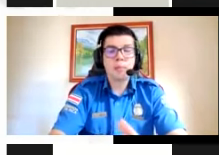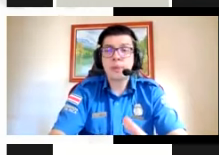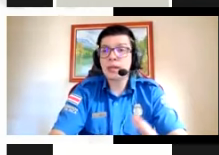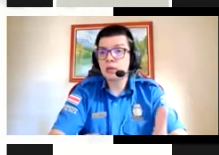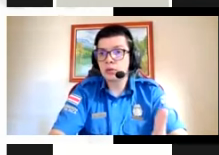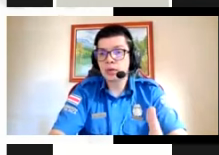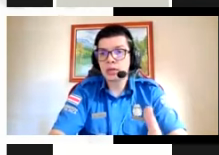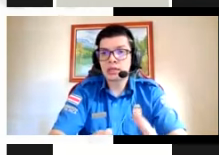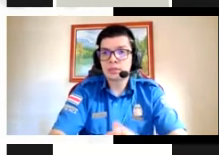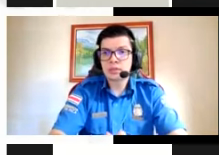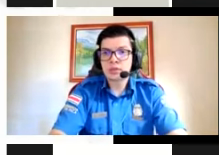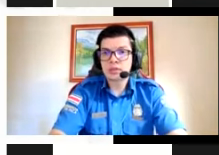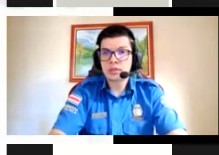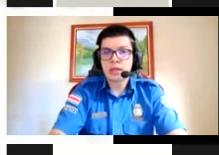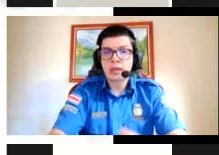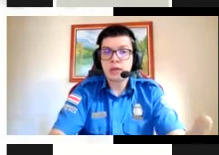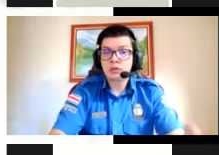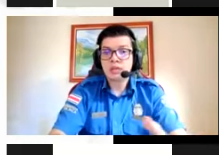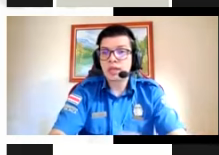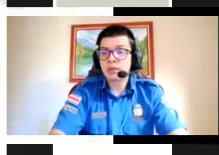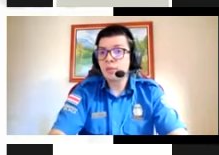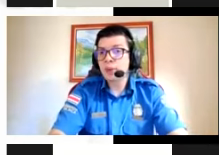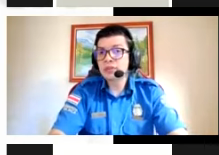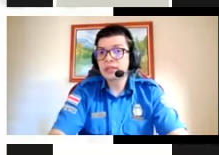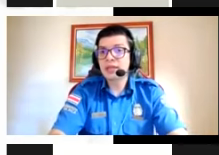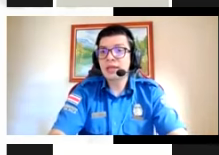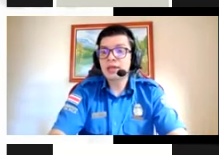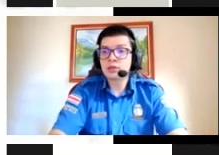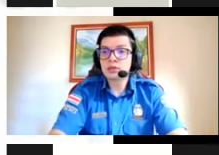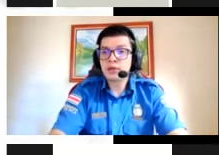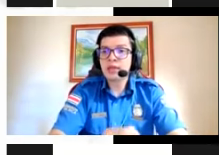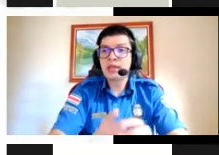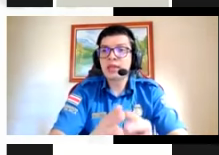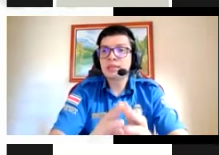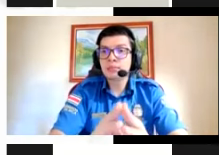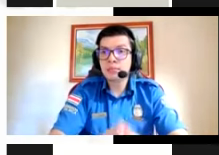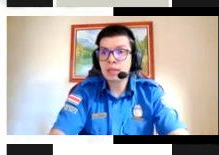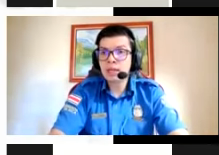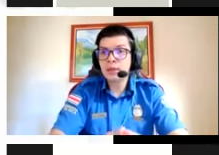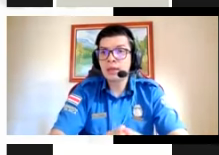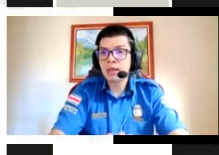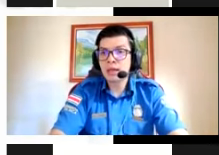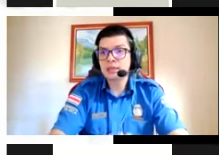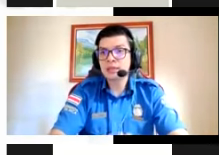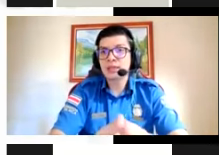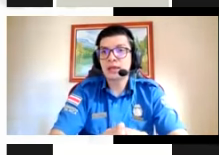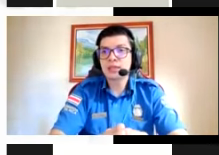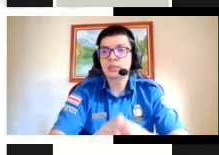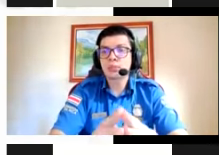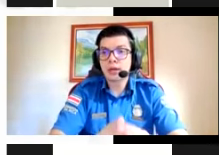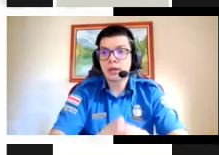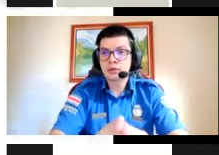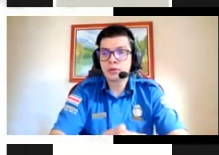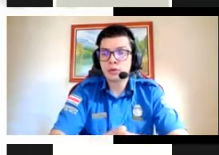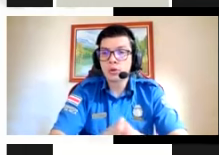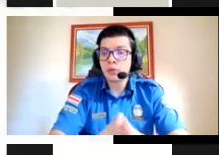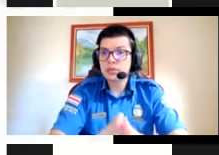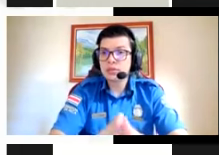en peligro a las personas. Años atrás, bomberos atendían inclusive 10.000 emergencias de gas por